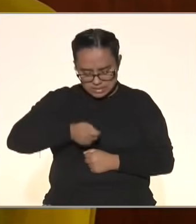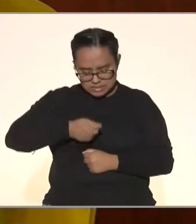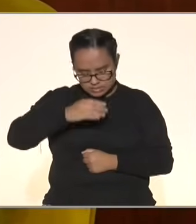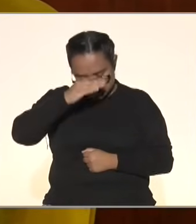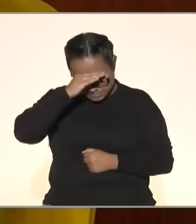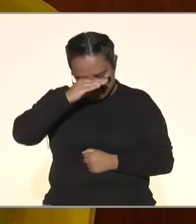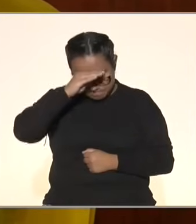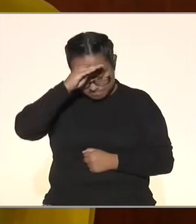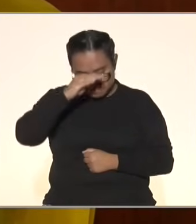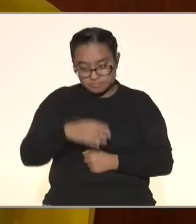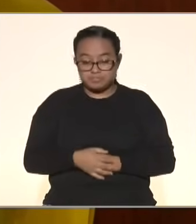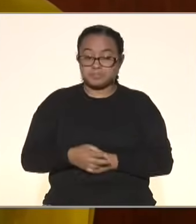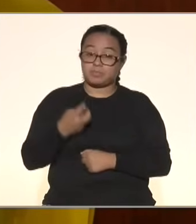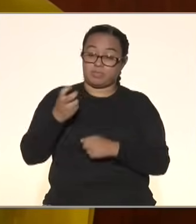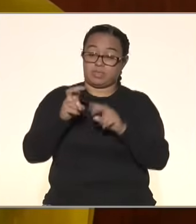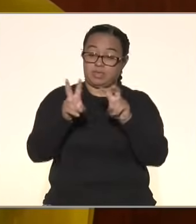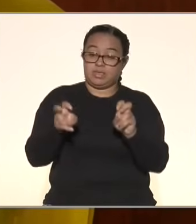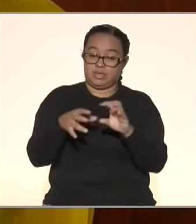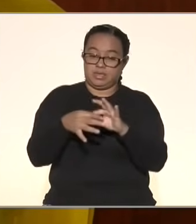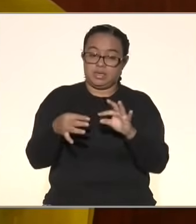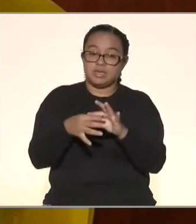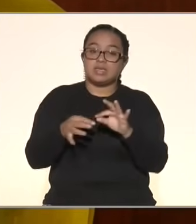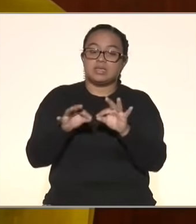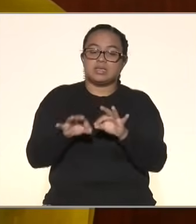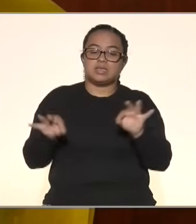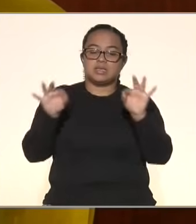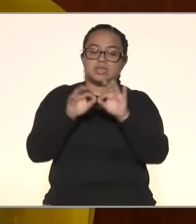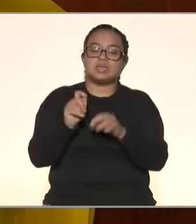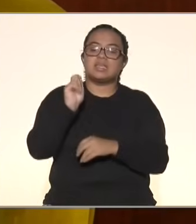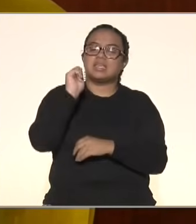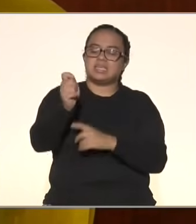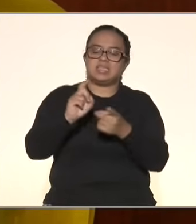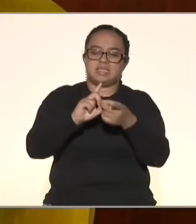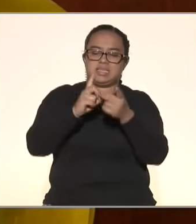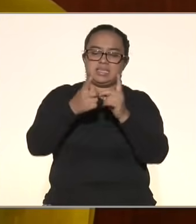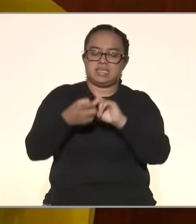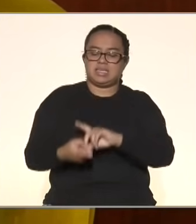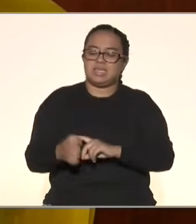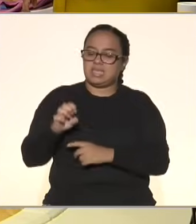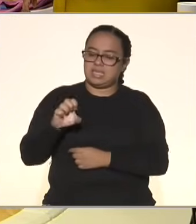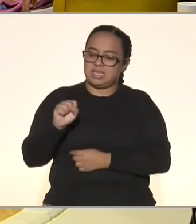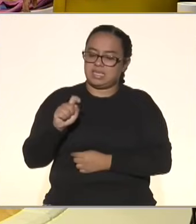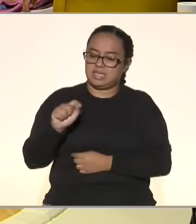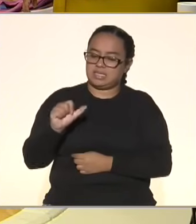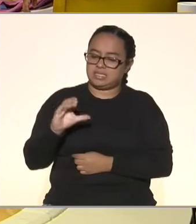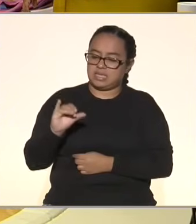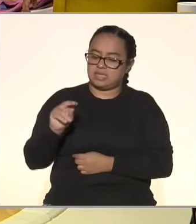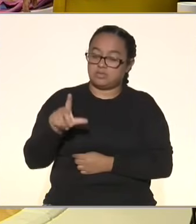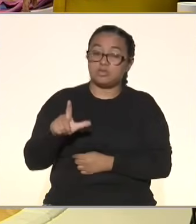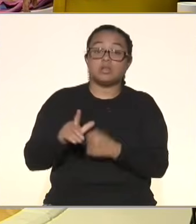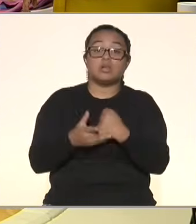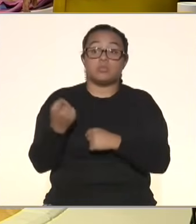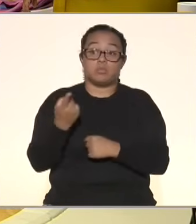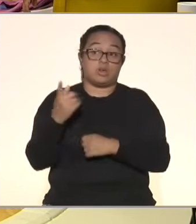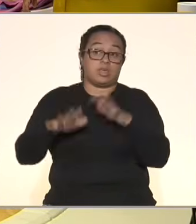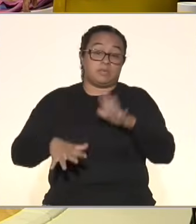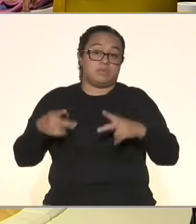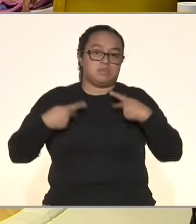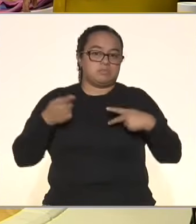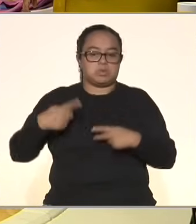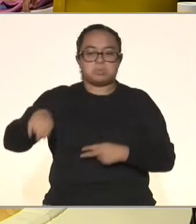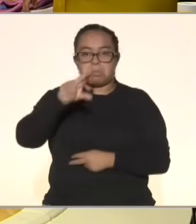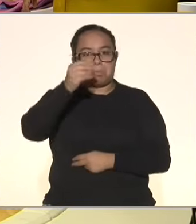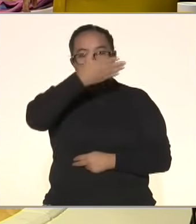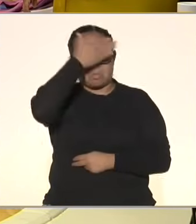comentaste el tema, creo que es importante aclararlo. ¿Qué significa esto de la depresión estacional? Porque muchas personas no saben ni siquiera que